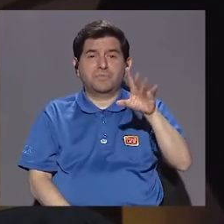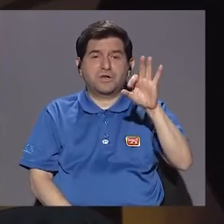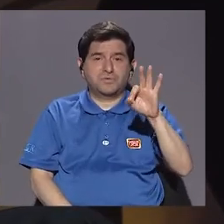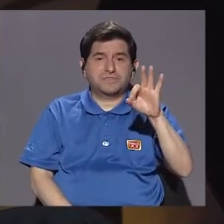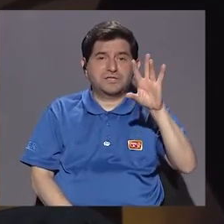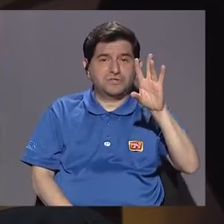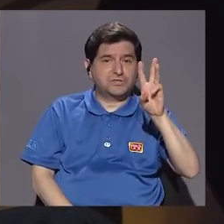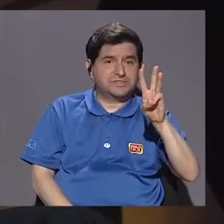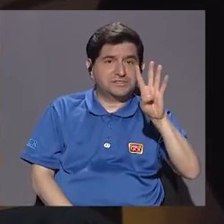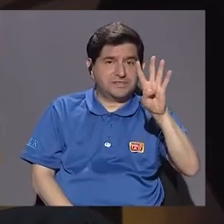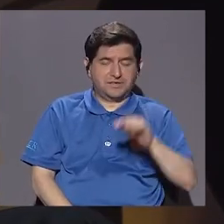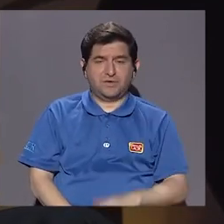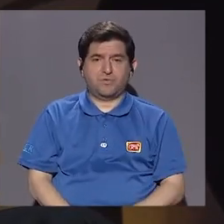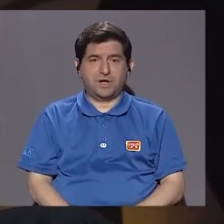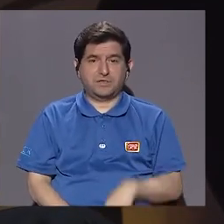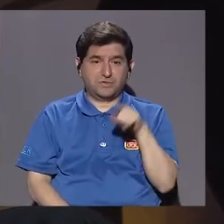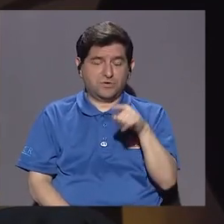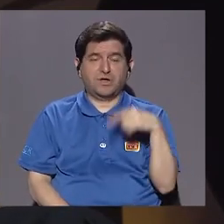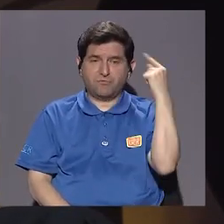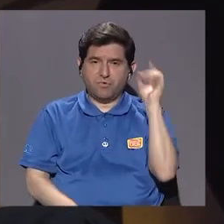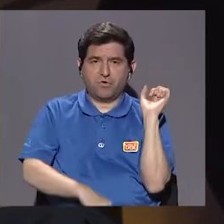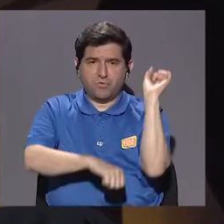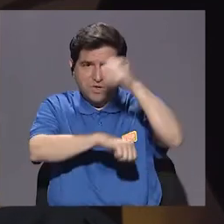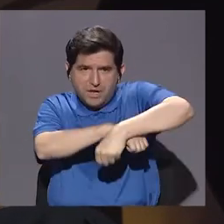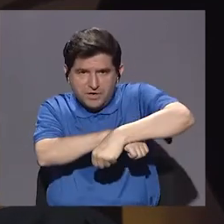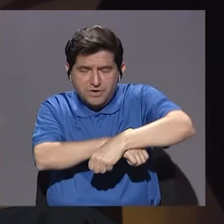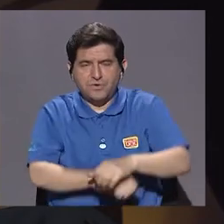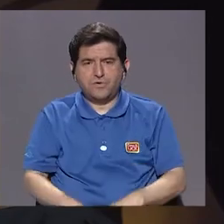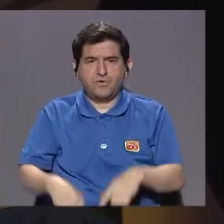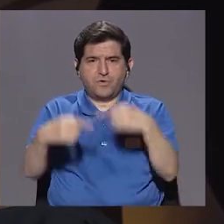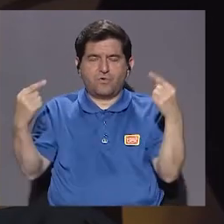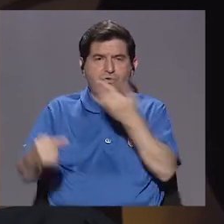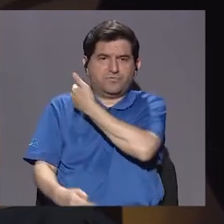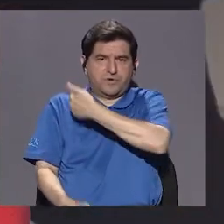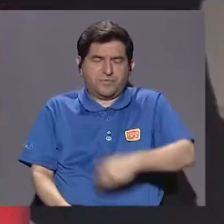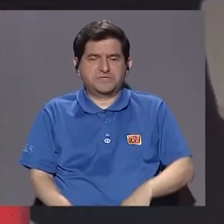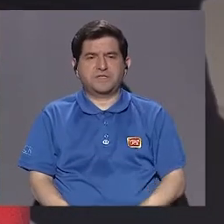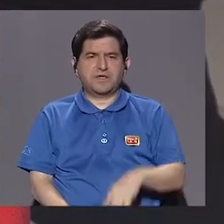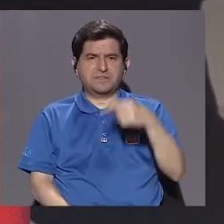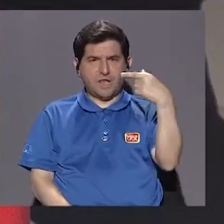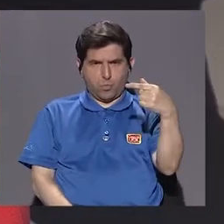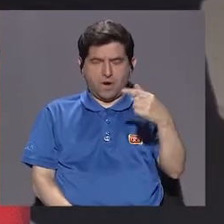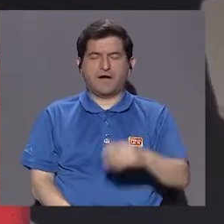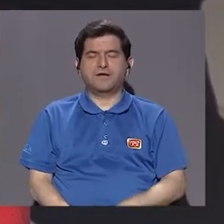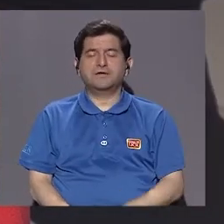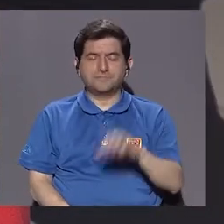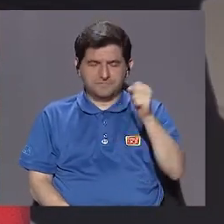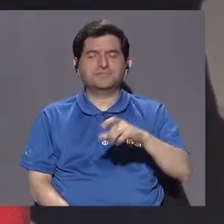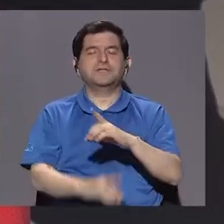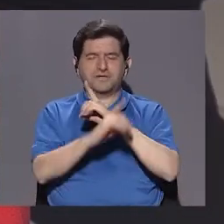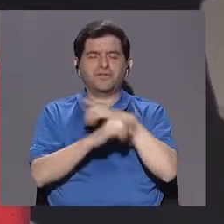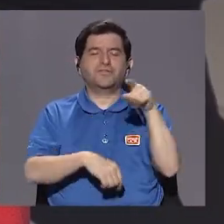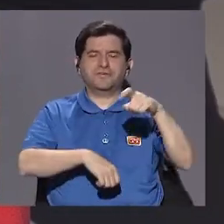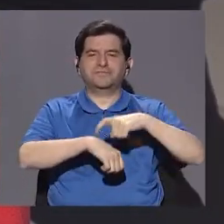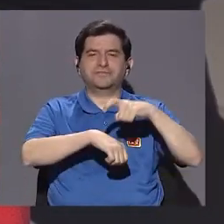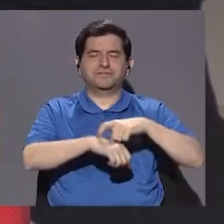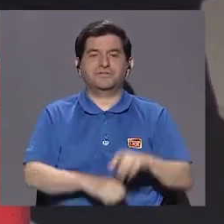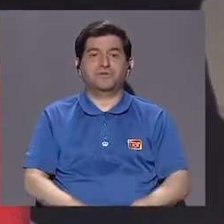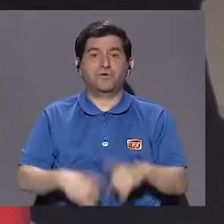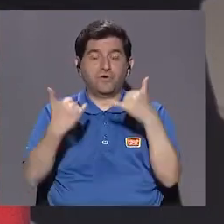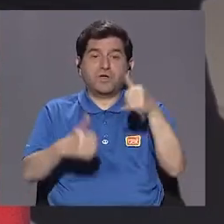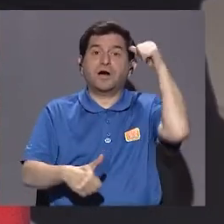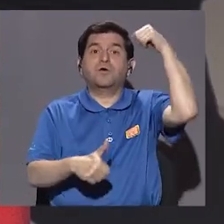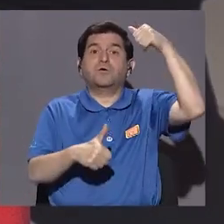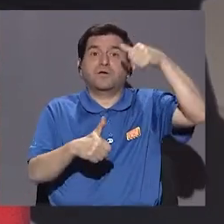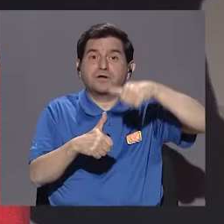1964 que fue un golpe de estado contra regular defendió el golpe está y ahora acaba de conmemorar